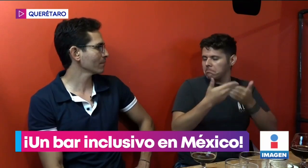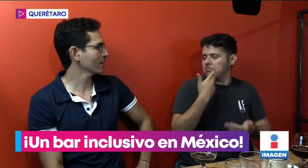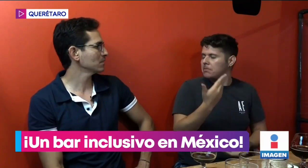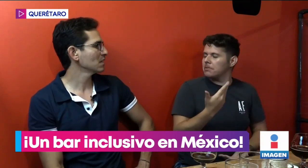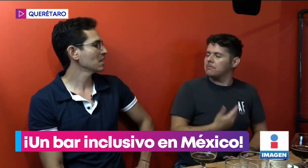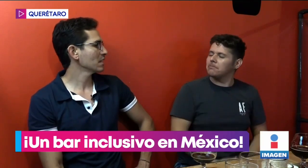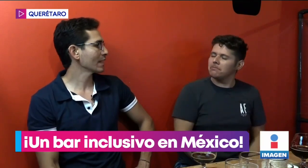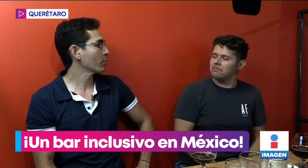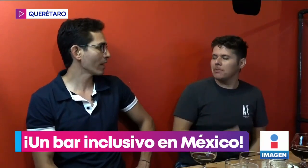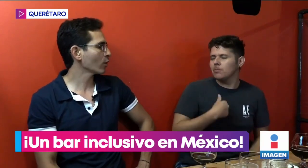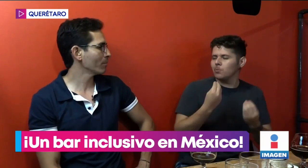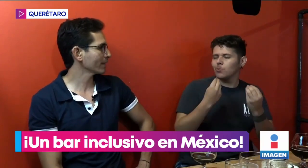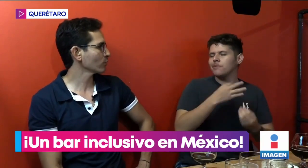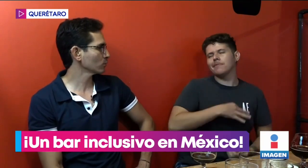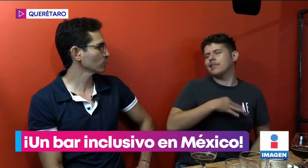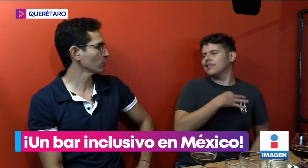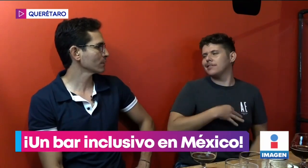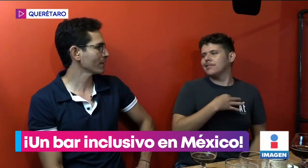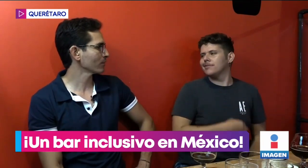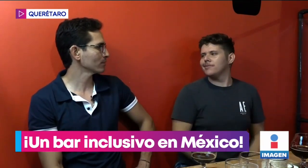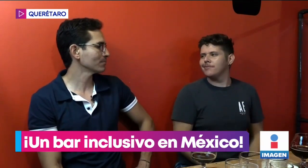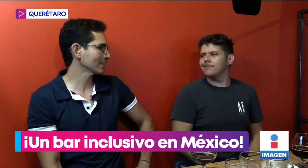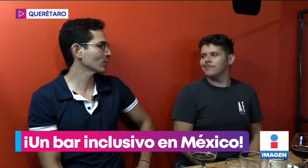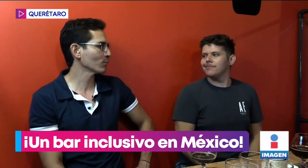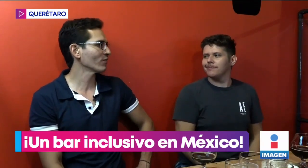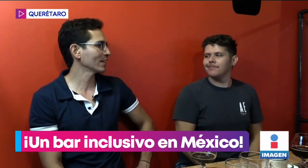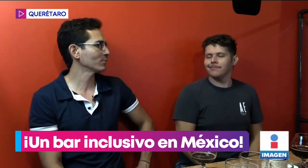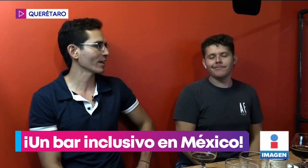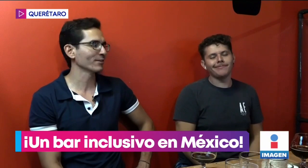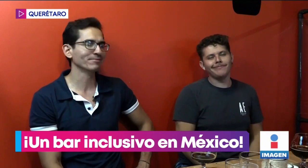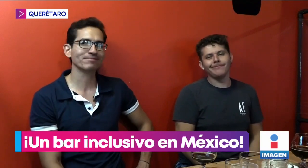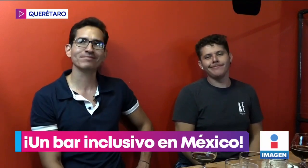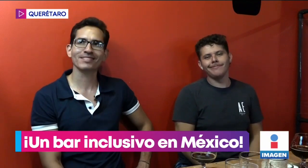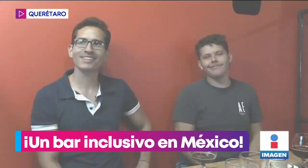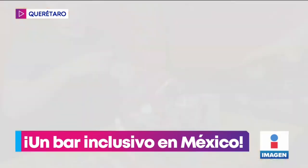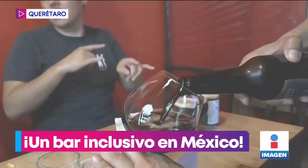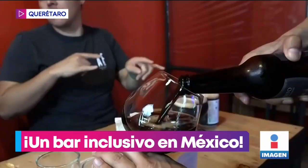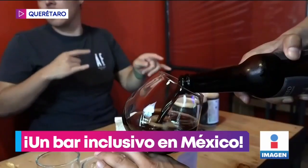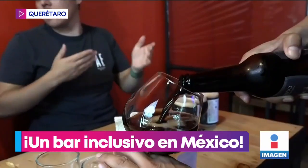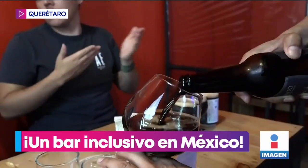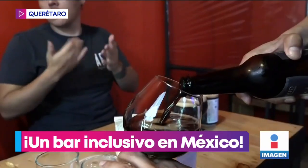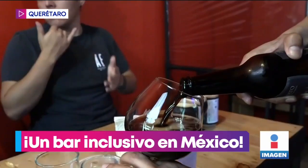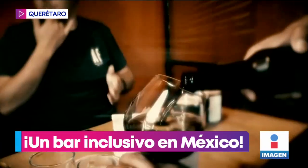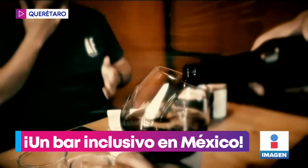explicarme y que puedan compartir todos sus conocimientos me siento muy feliz por ello